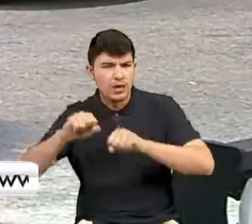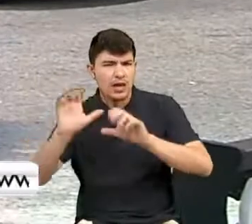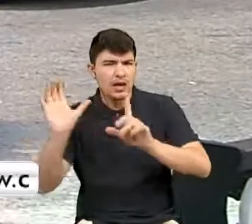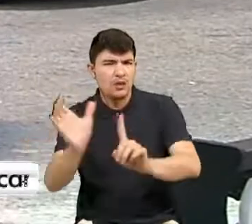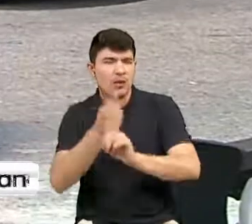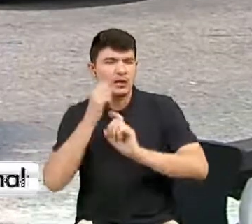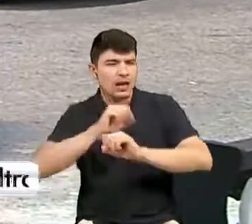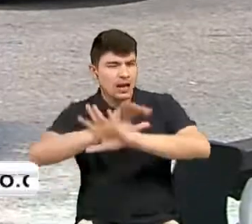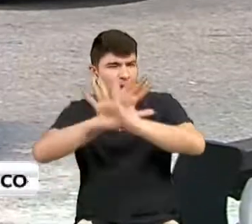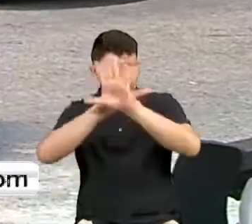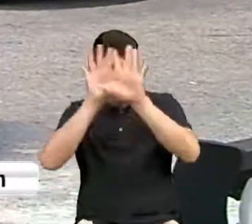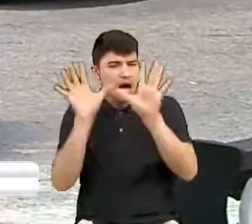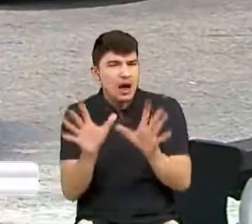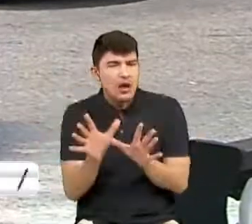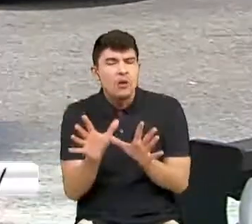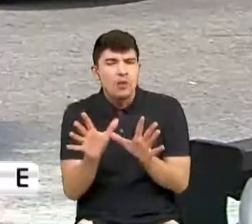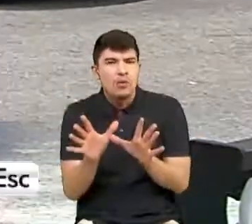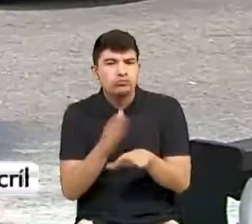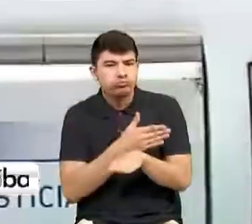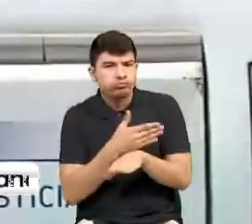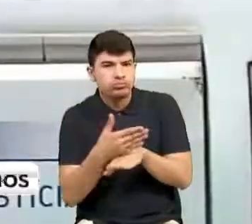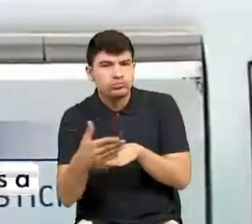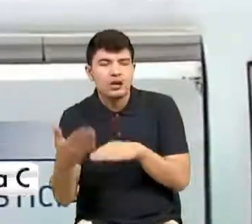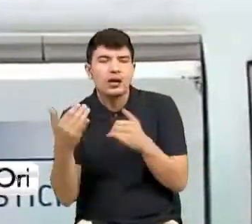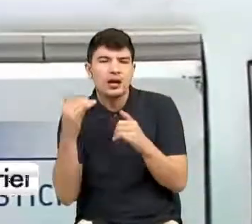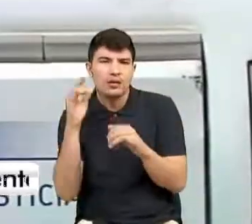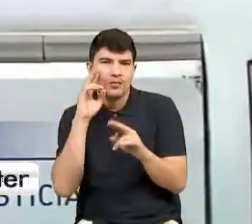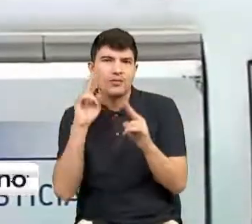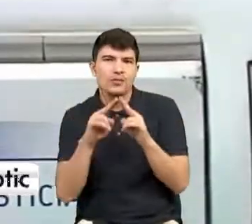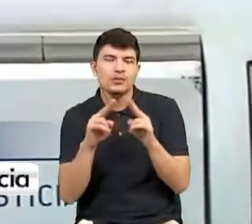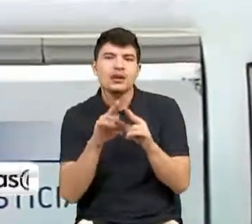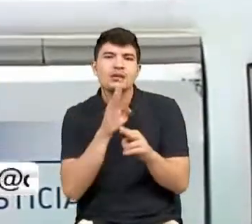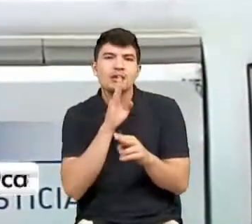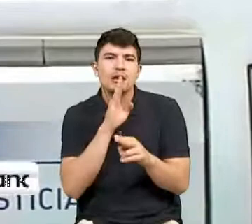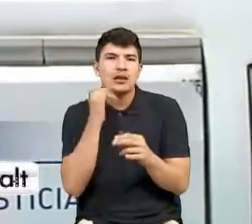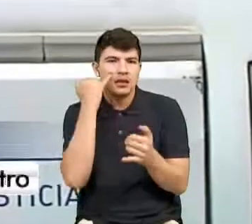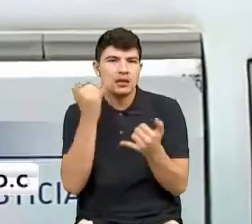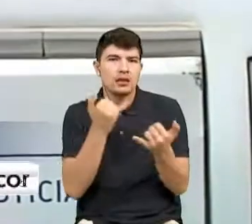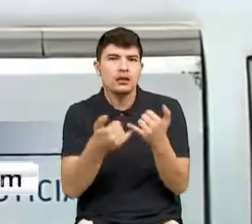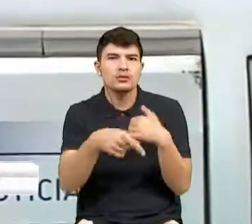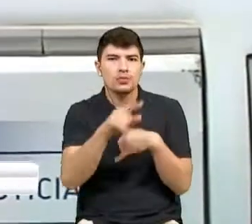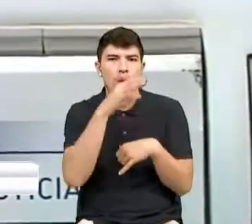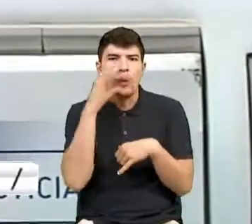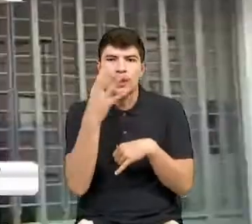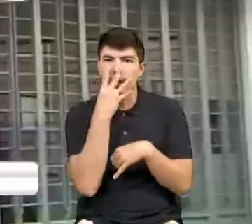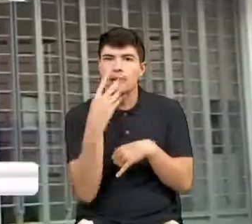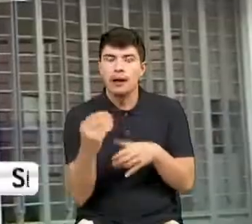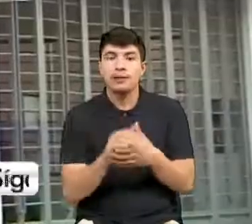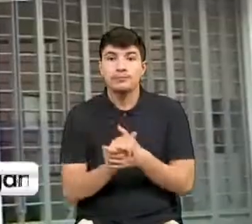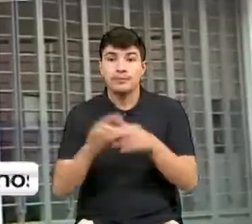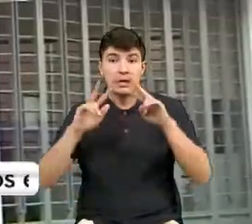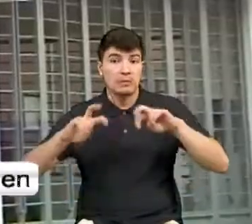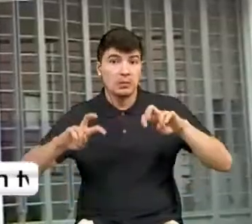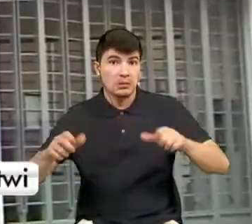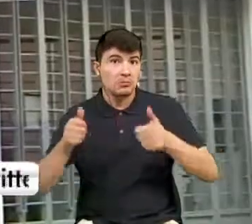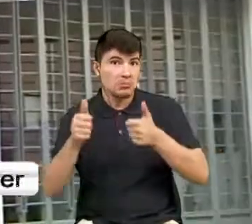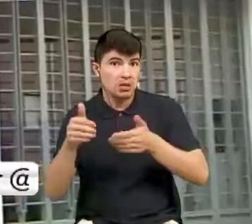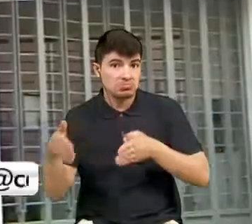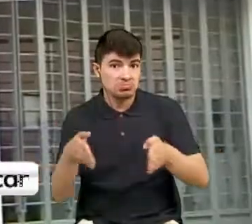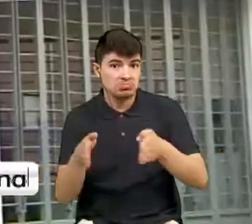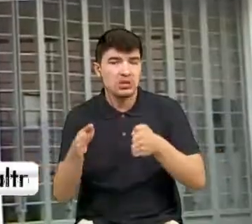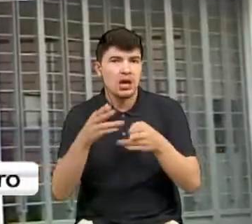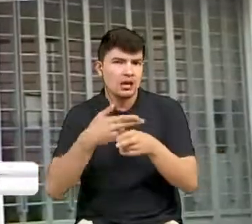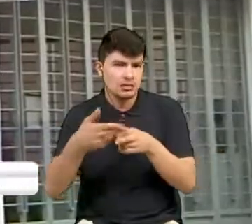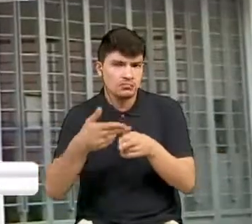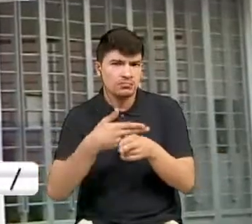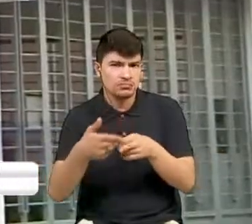dar en las últimas horas con la identidad de estos hombres las investigaciones van por buen camino se esperan que las